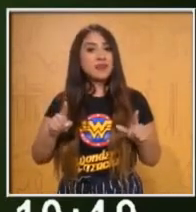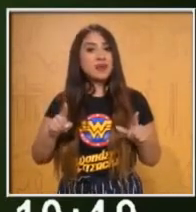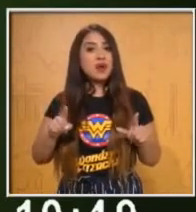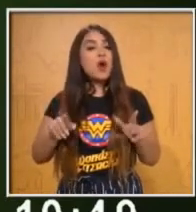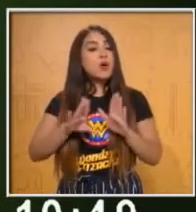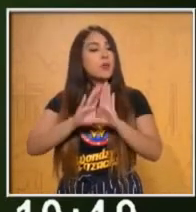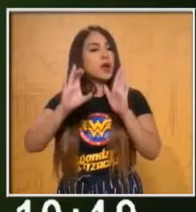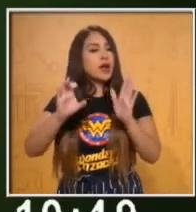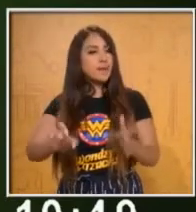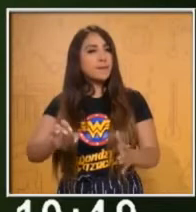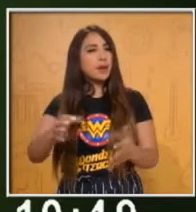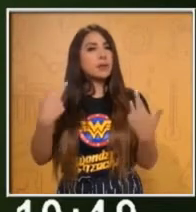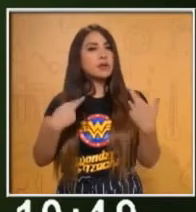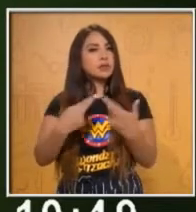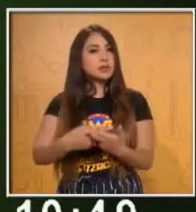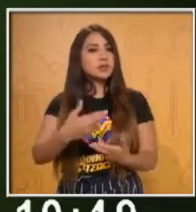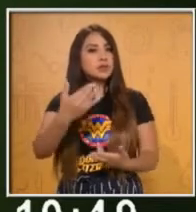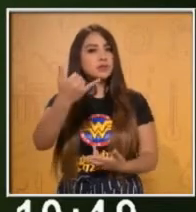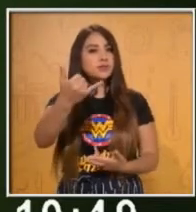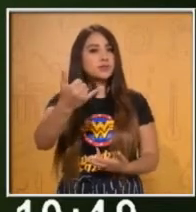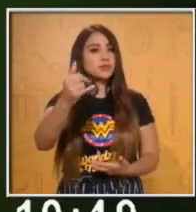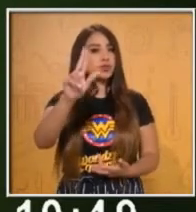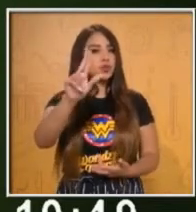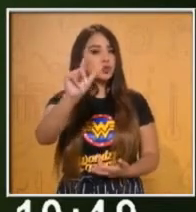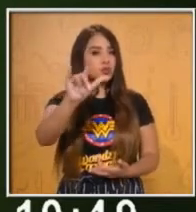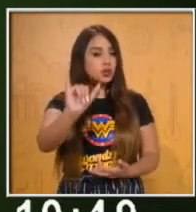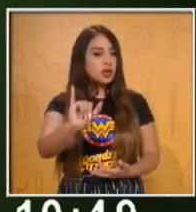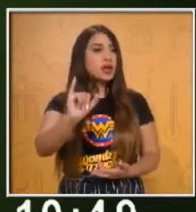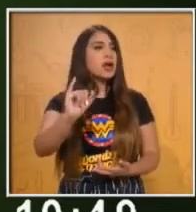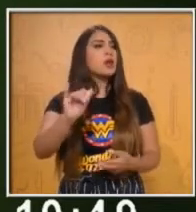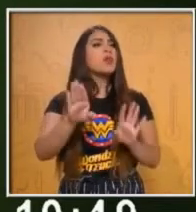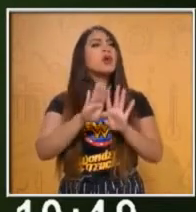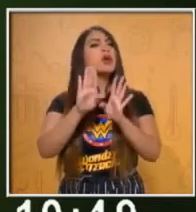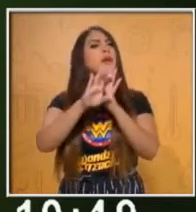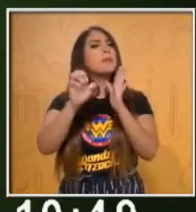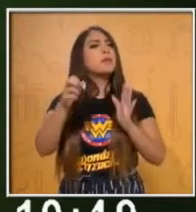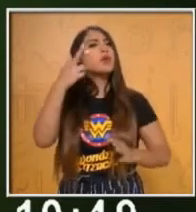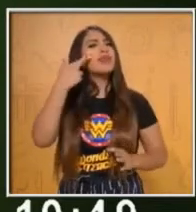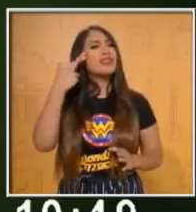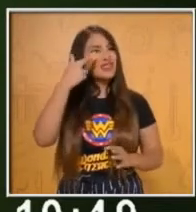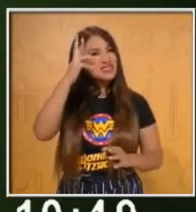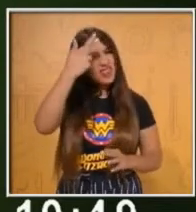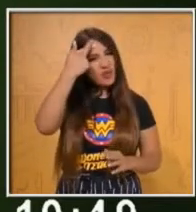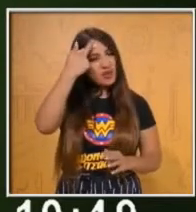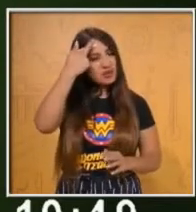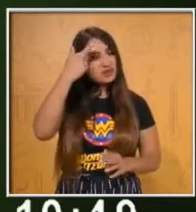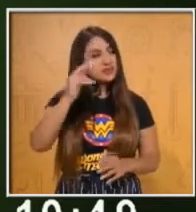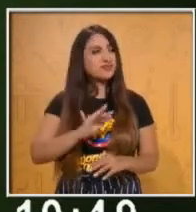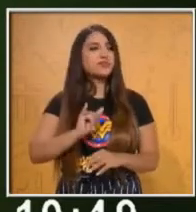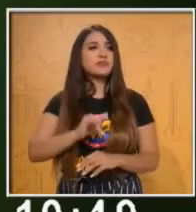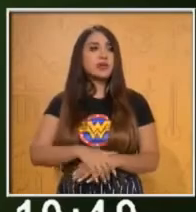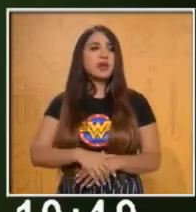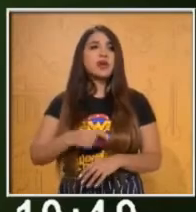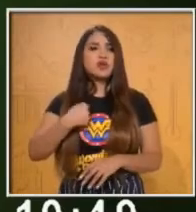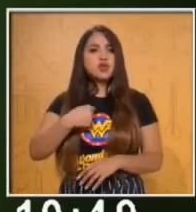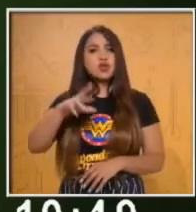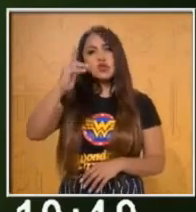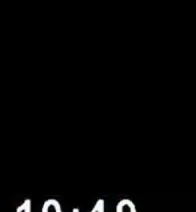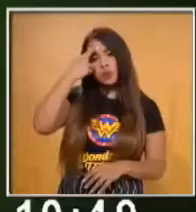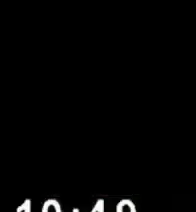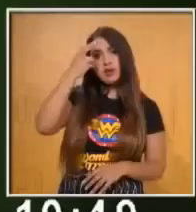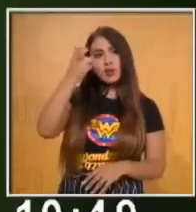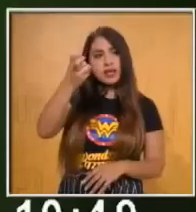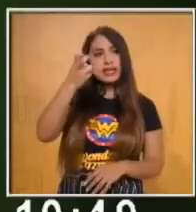ejemplo, maestra Yuli, en el caso de los ratones, ¿te acuerdas? Así es, yo recuerdo que en ese